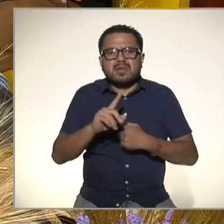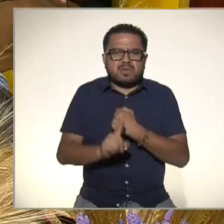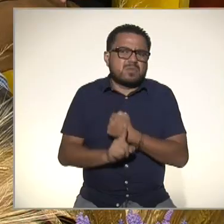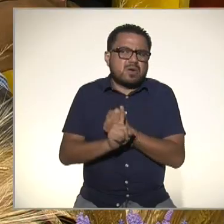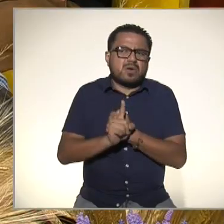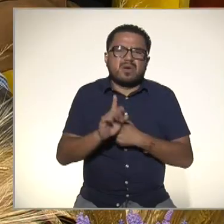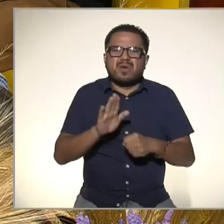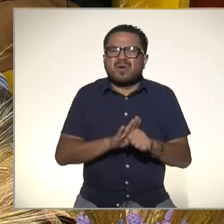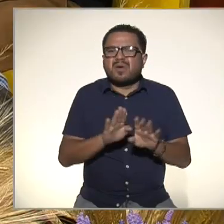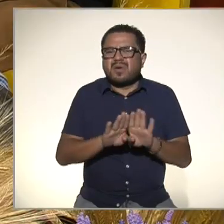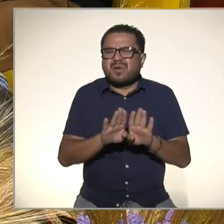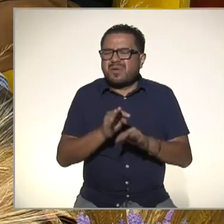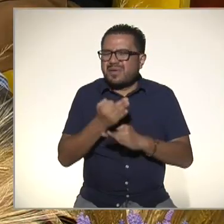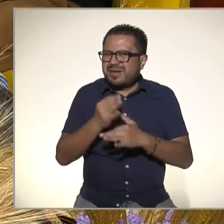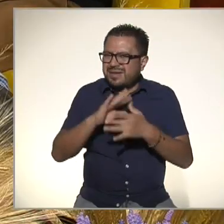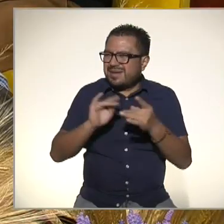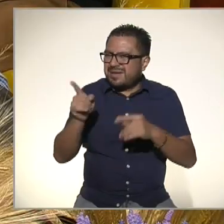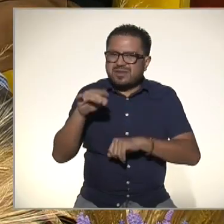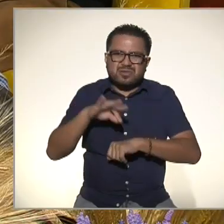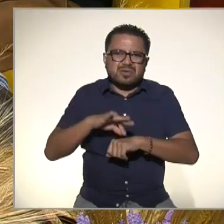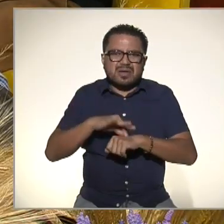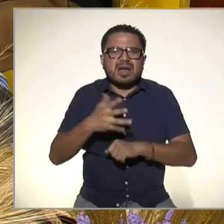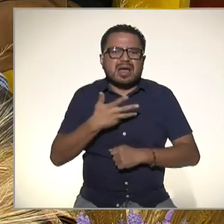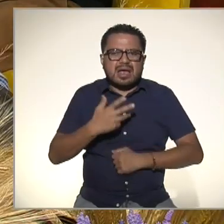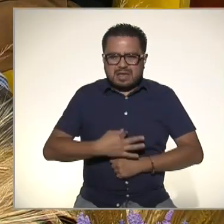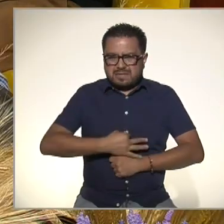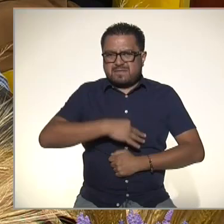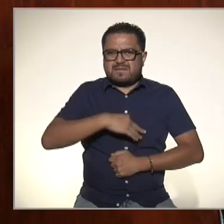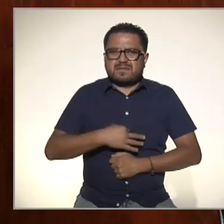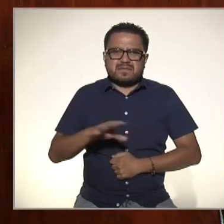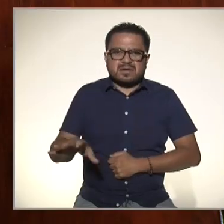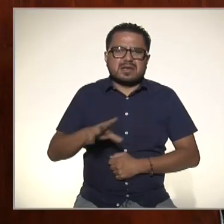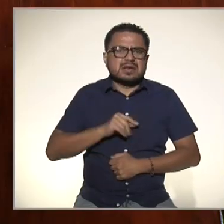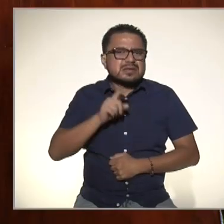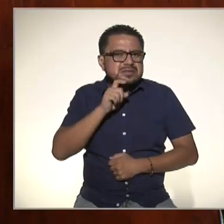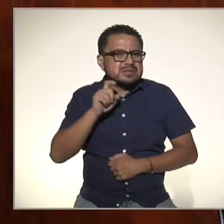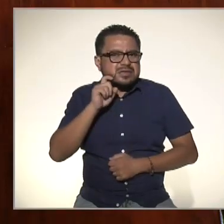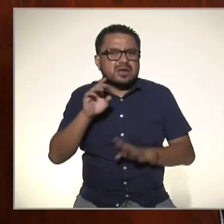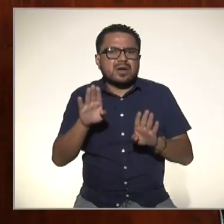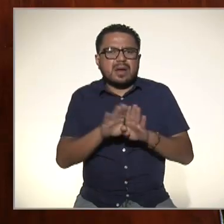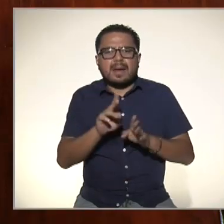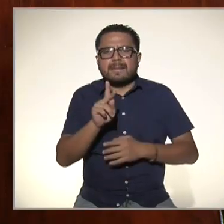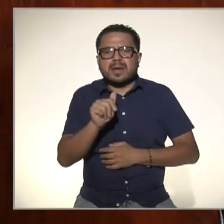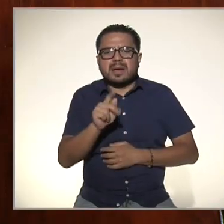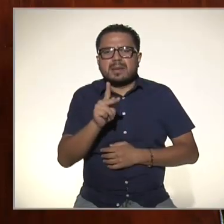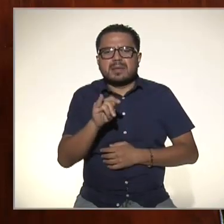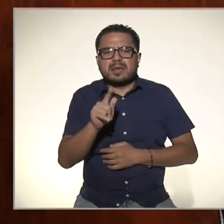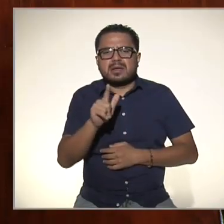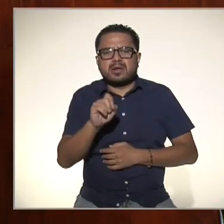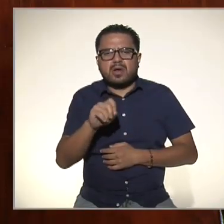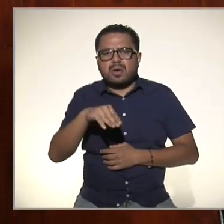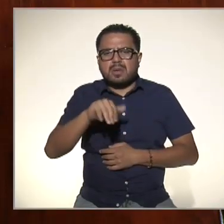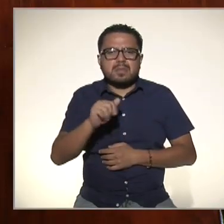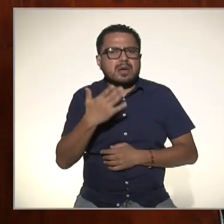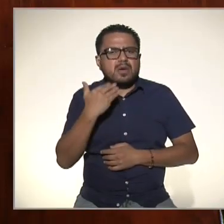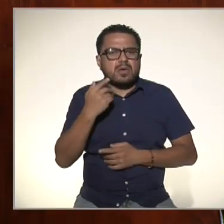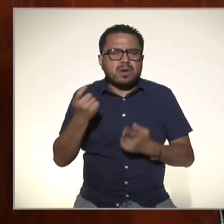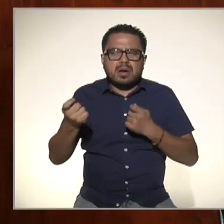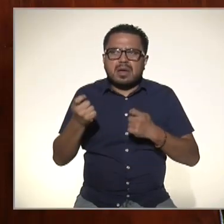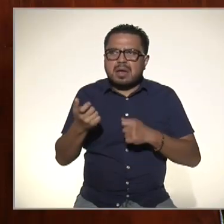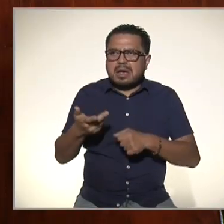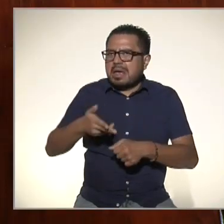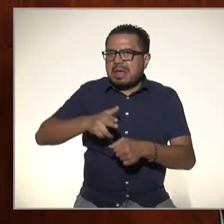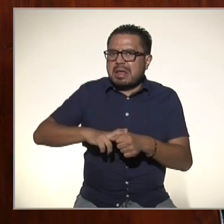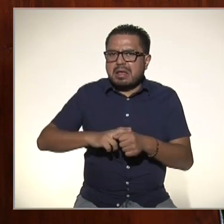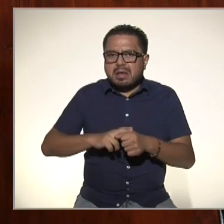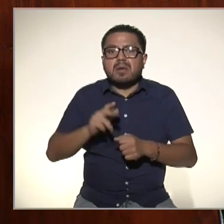porque como lo dice el doctor, o sea, hay infecciones de transmisión sexual como es el virus de papiloma que no se manifiestan clínicamente y